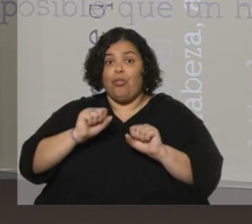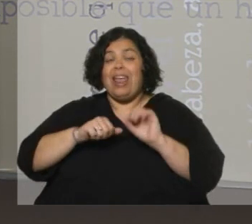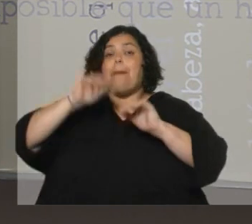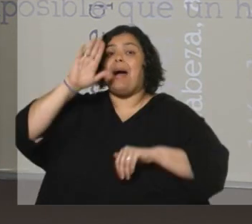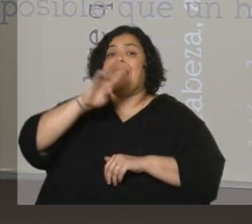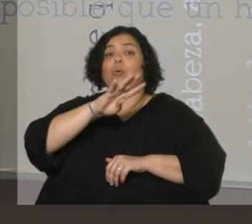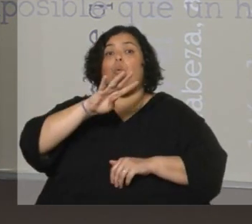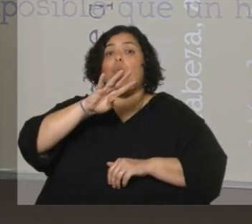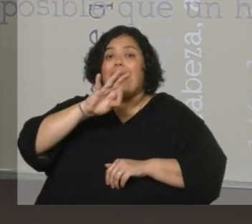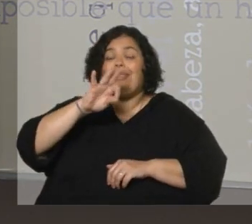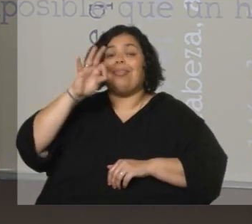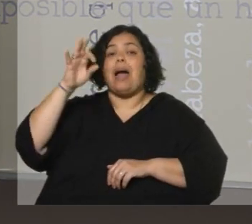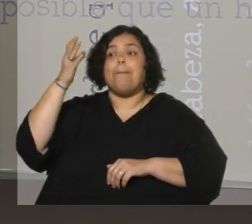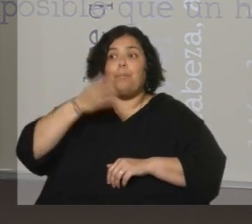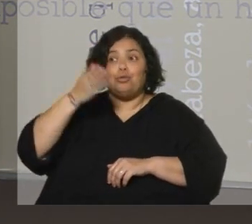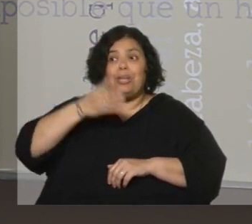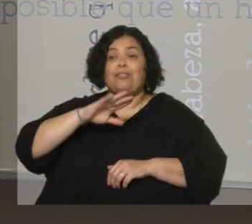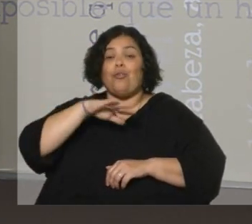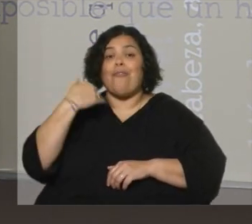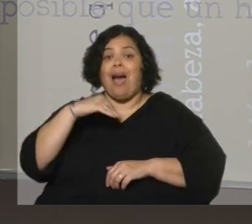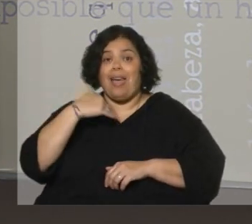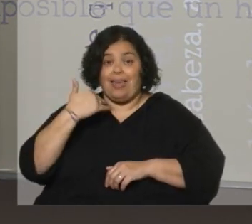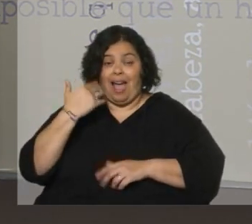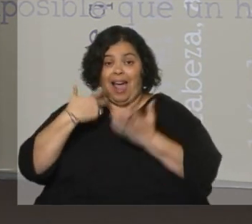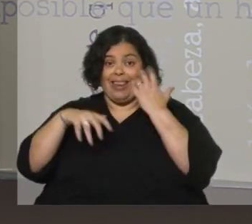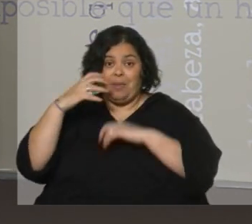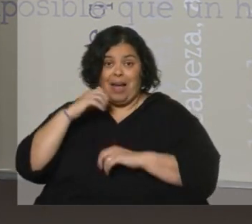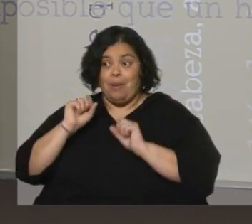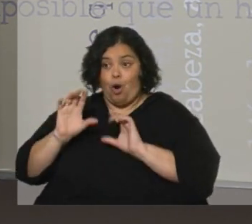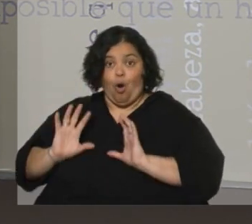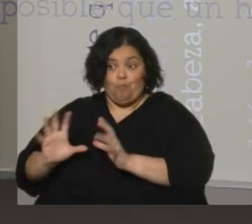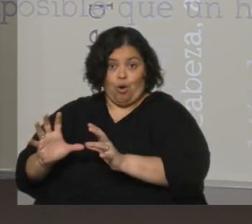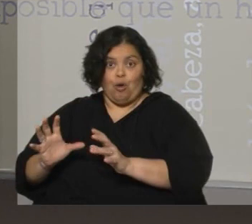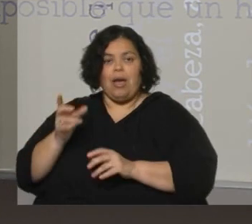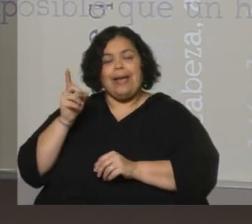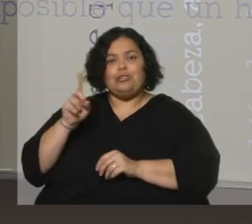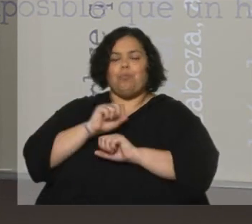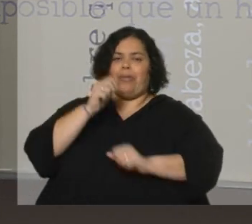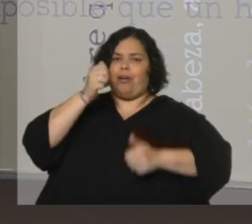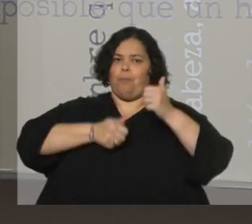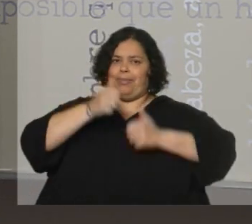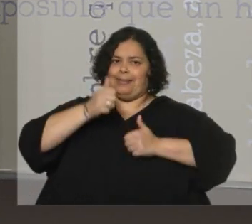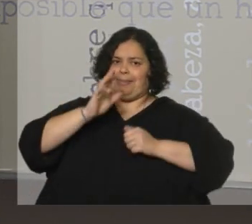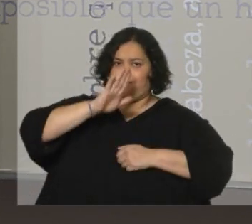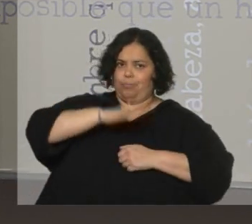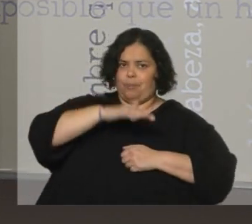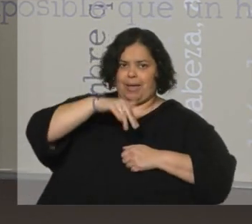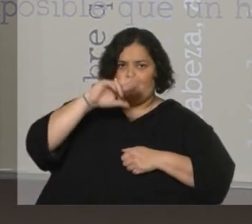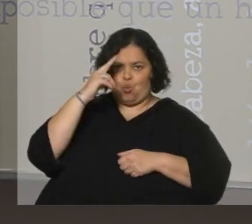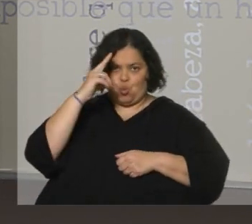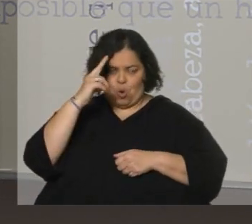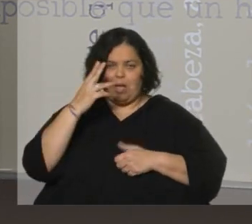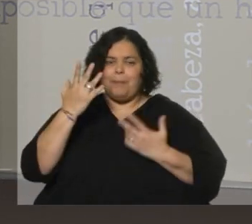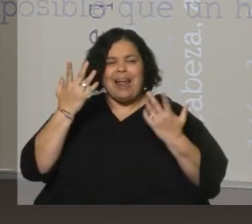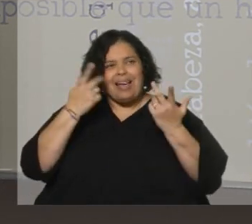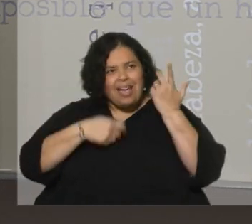faena o incluso más del potencial de faena Y eso realmente entendemos que que puede llegar a ser complejo para para para que funcione realmente